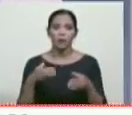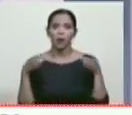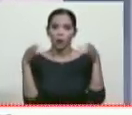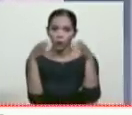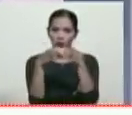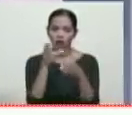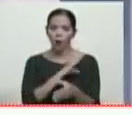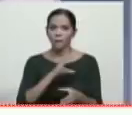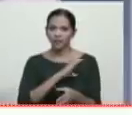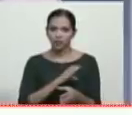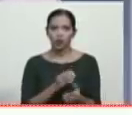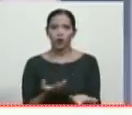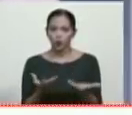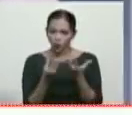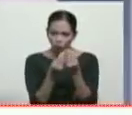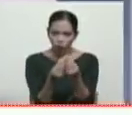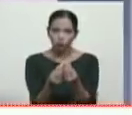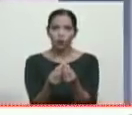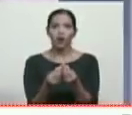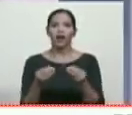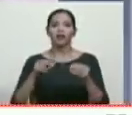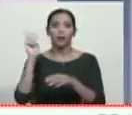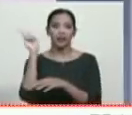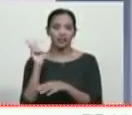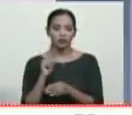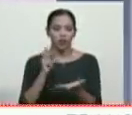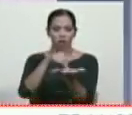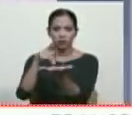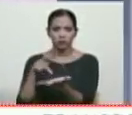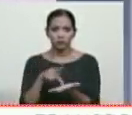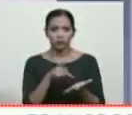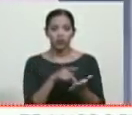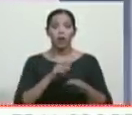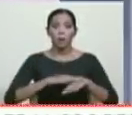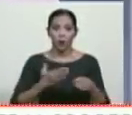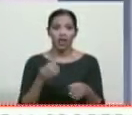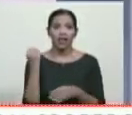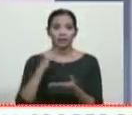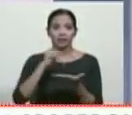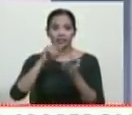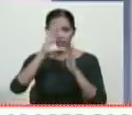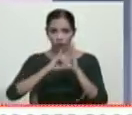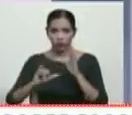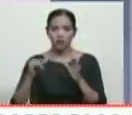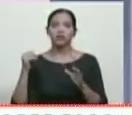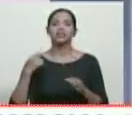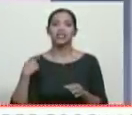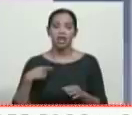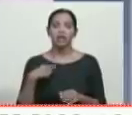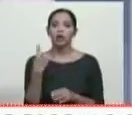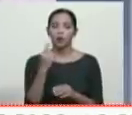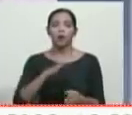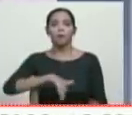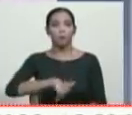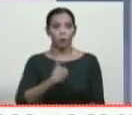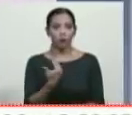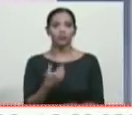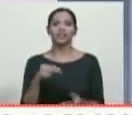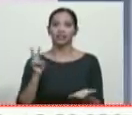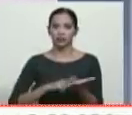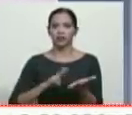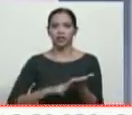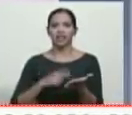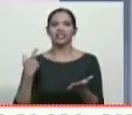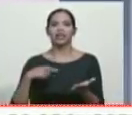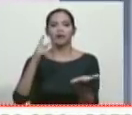comisión a todo el territorio nacional, porque la Asamblea Nacional Constituyente tiene una posibilidad cierta, porque tenemos presencia en